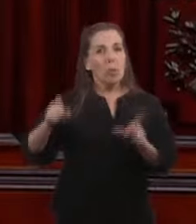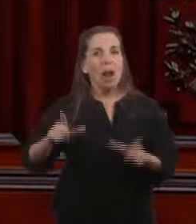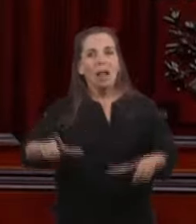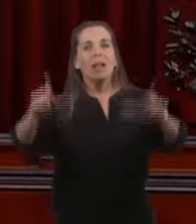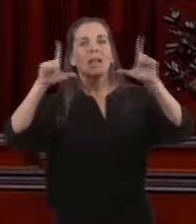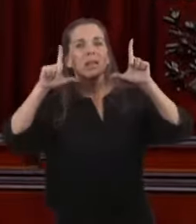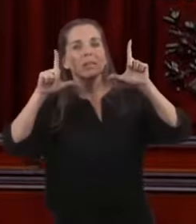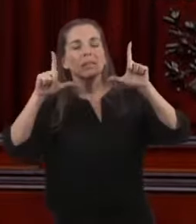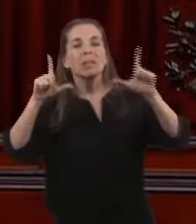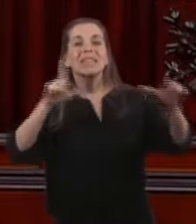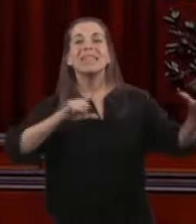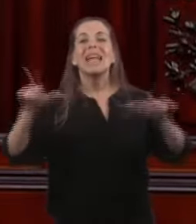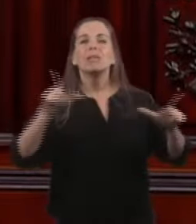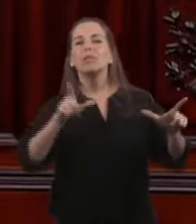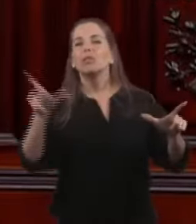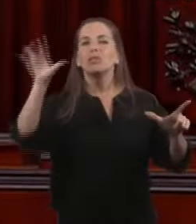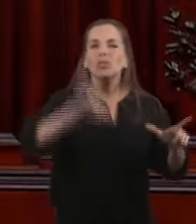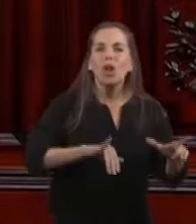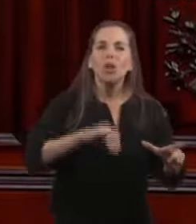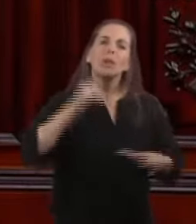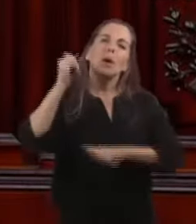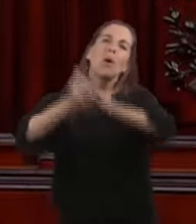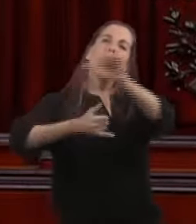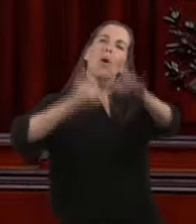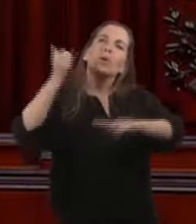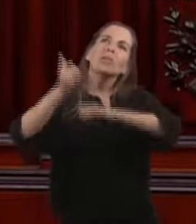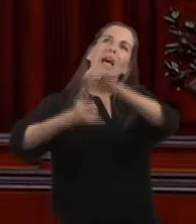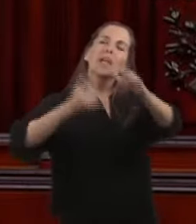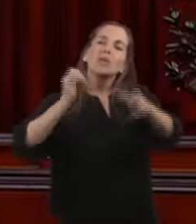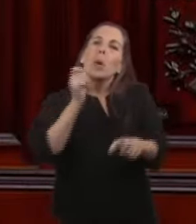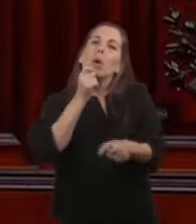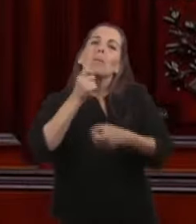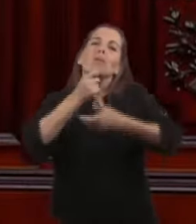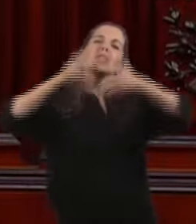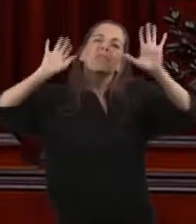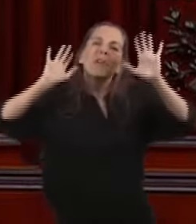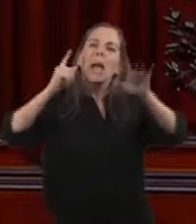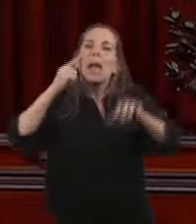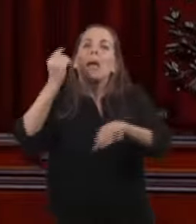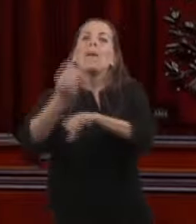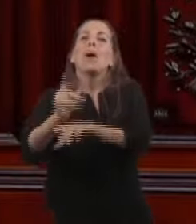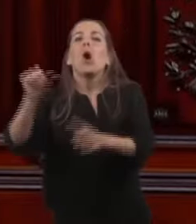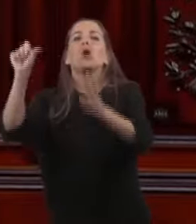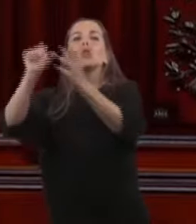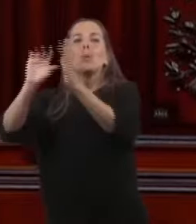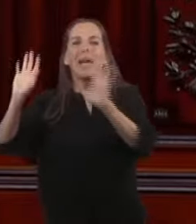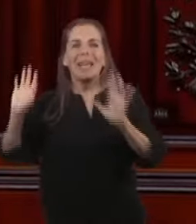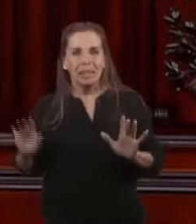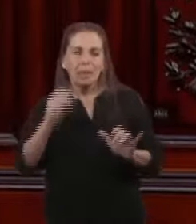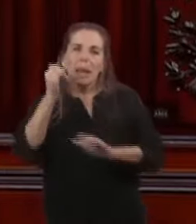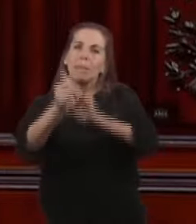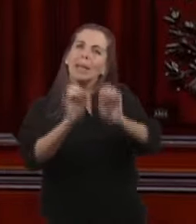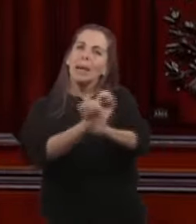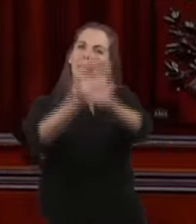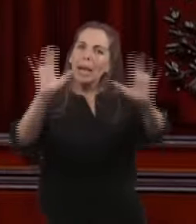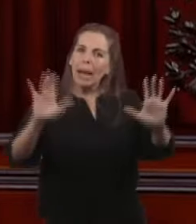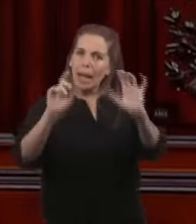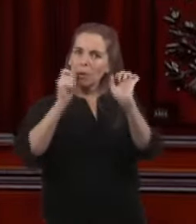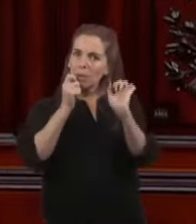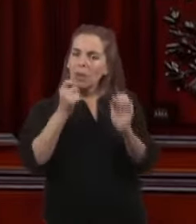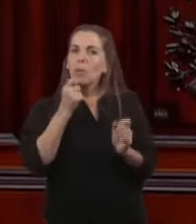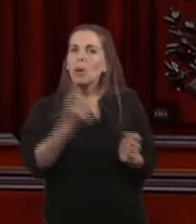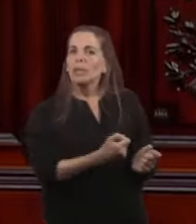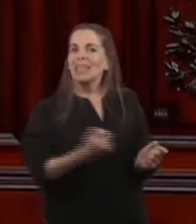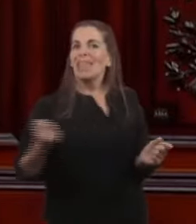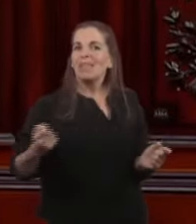televisión haciendo la cuenta que vivíamos en Suiza para ponerlo en números palpables ajustar el déficit de